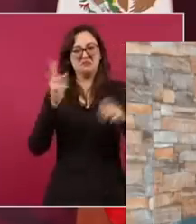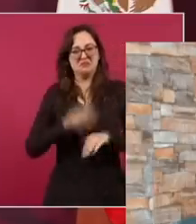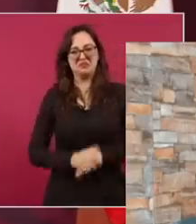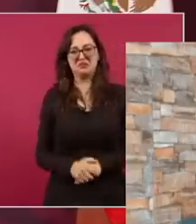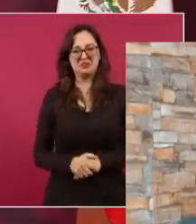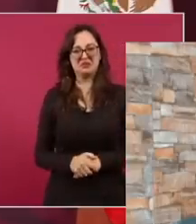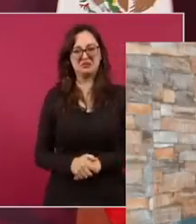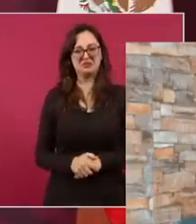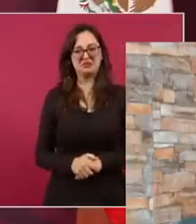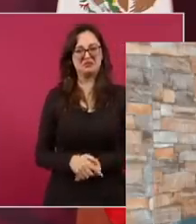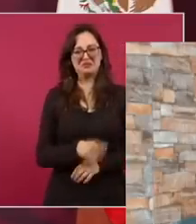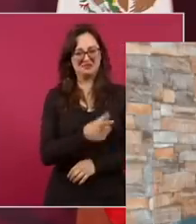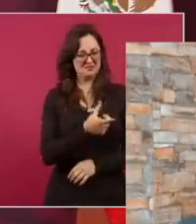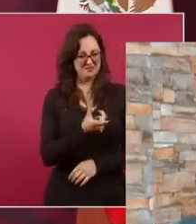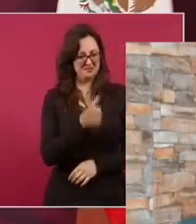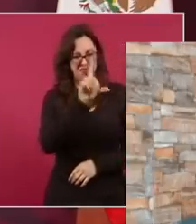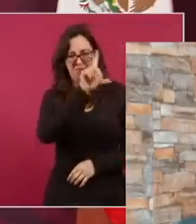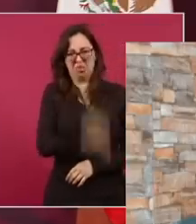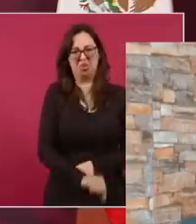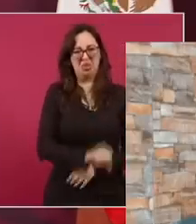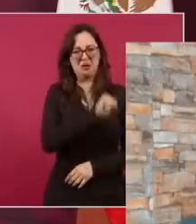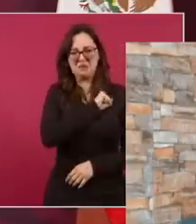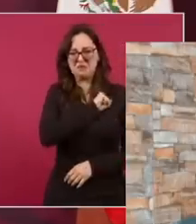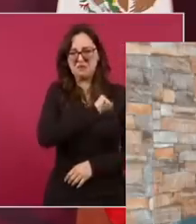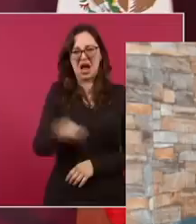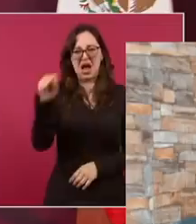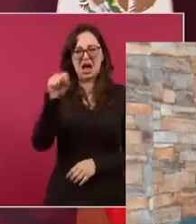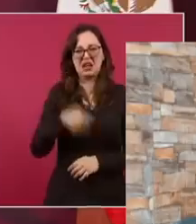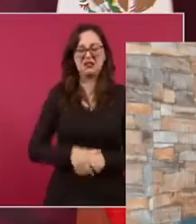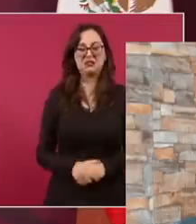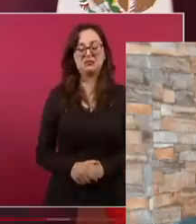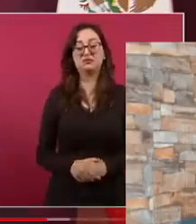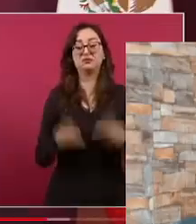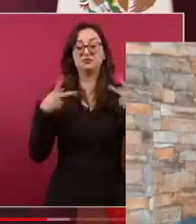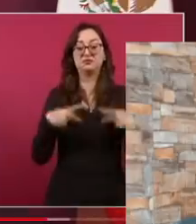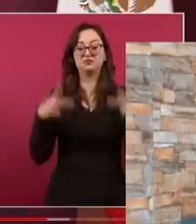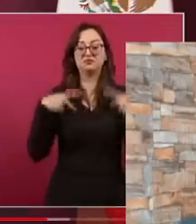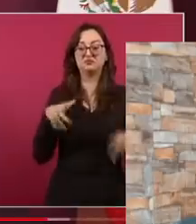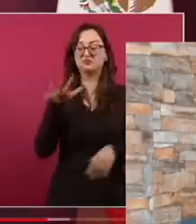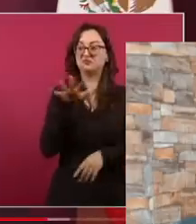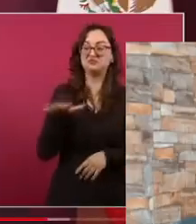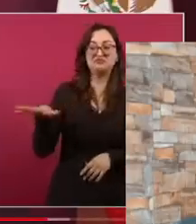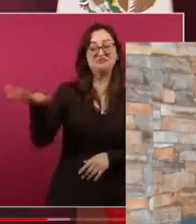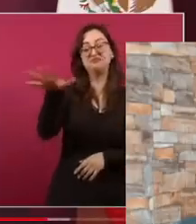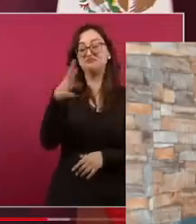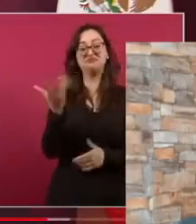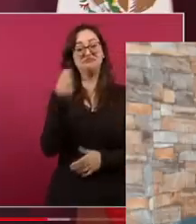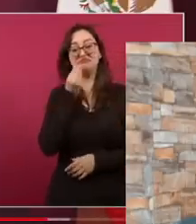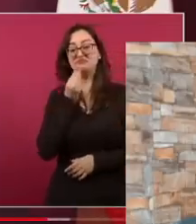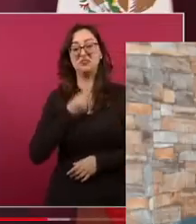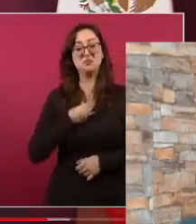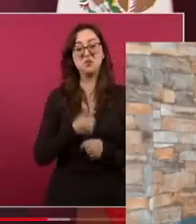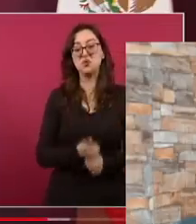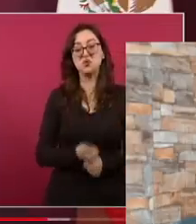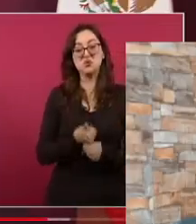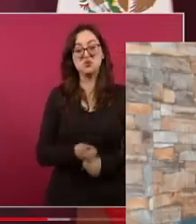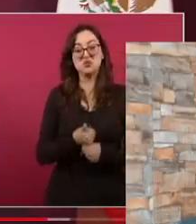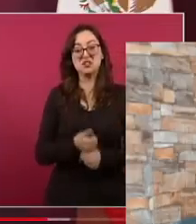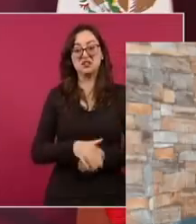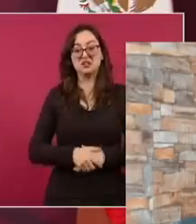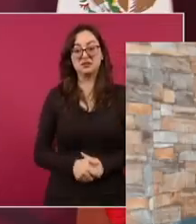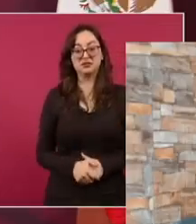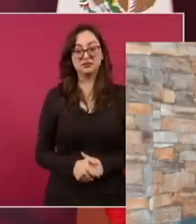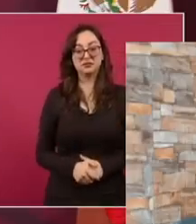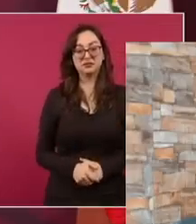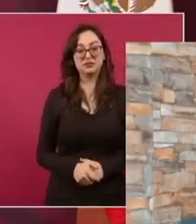del centro, es un miserable y la sociedad mexicana le está pagando. Por cierto, el otro día me